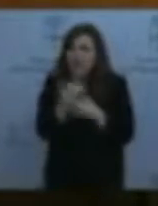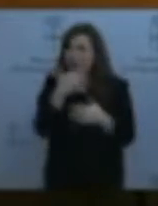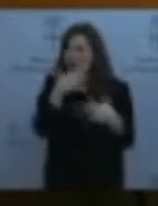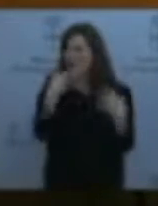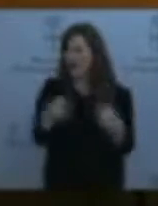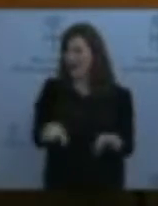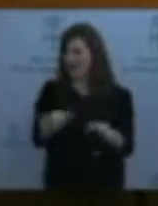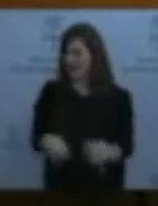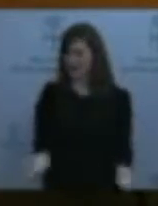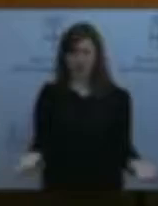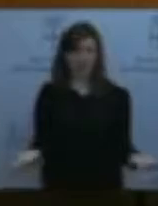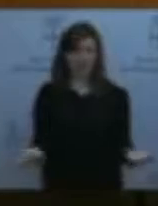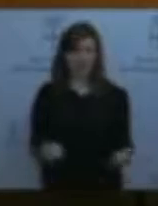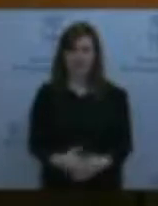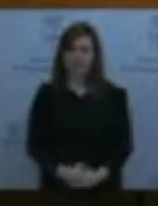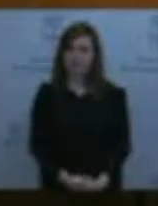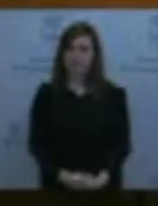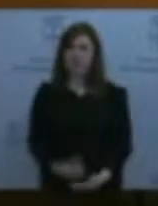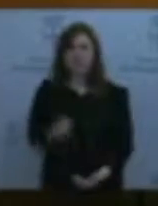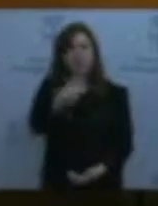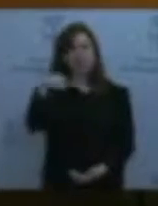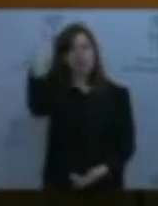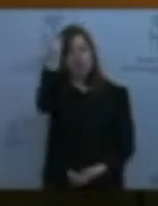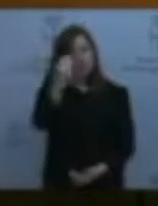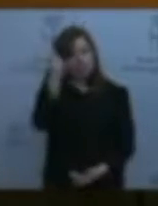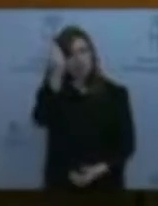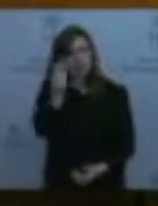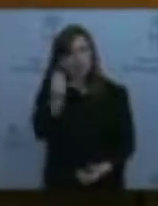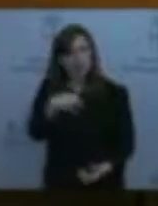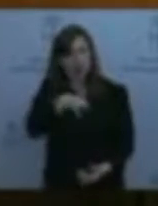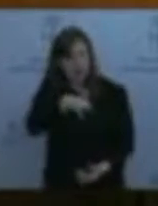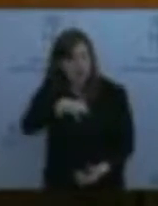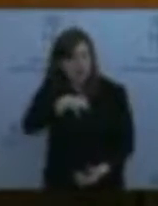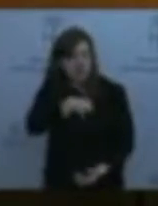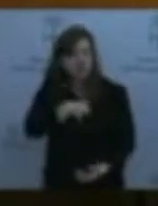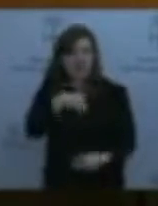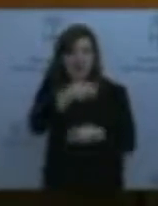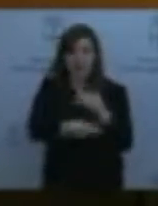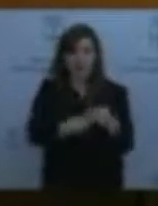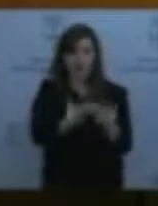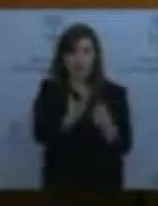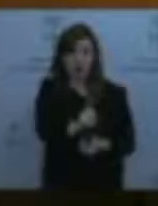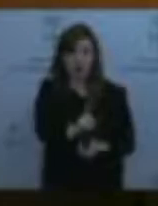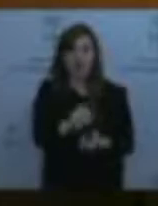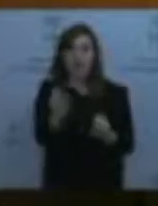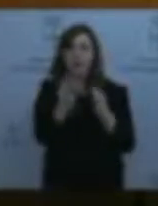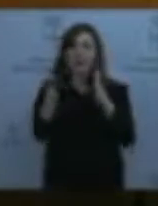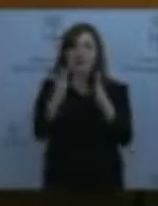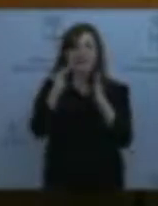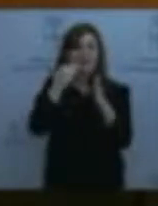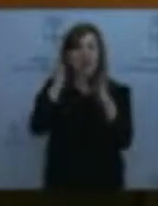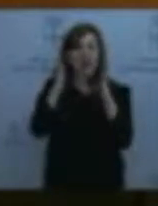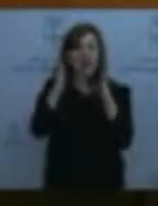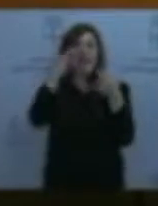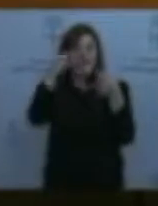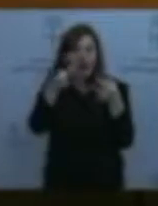¿no? Y creemos que no me costaría mucho cumplirlo, que publique estos tiempos de espera real, igual que lo que fixo ya para